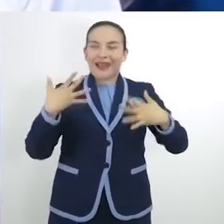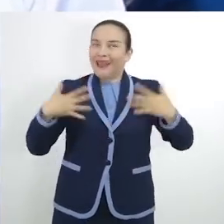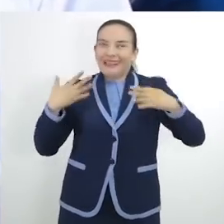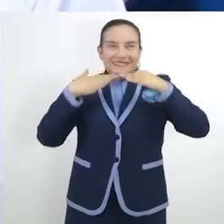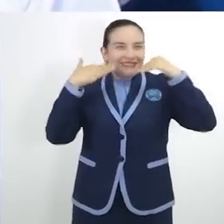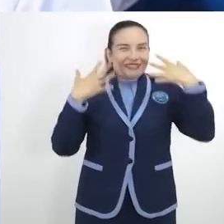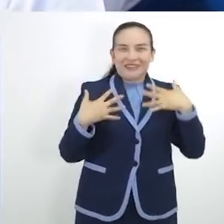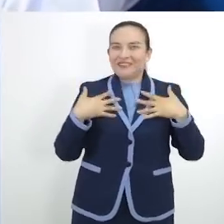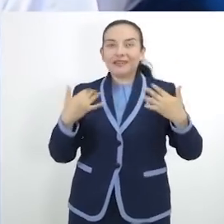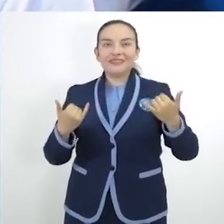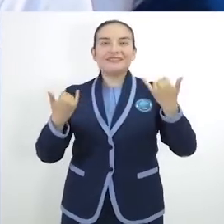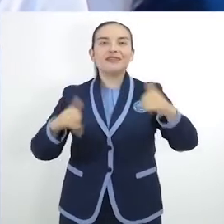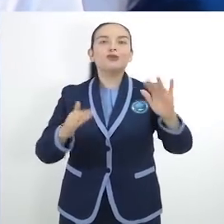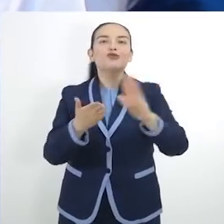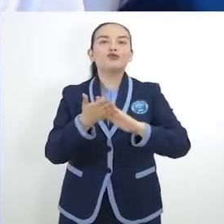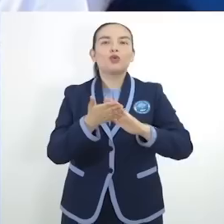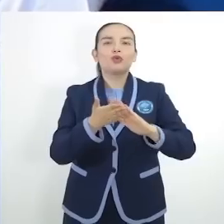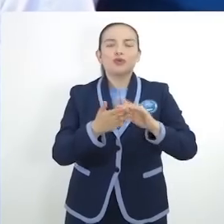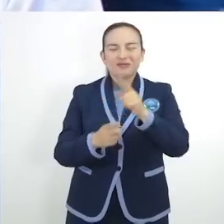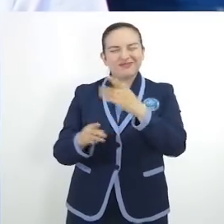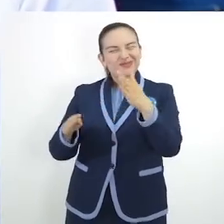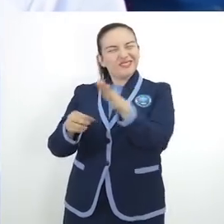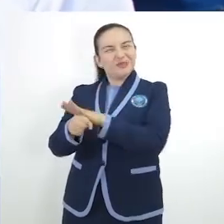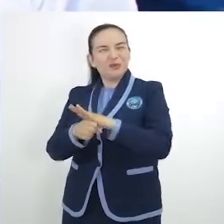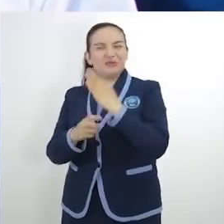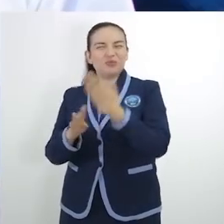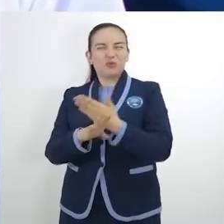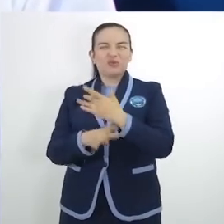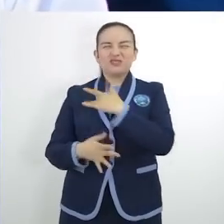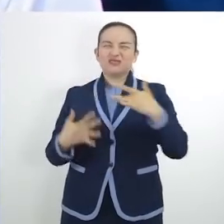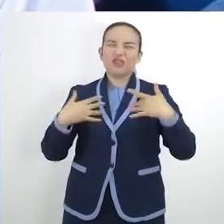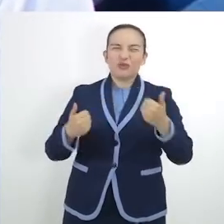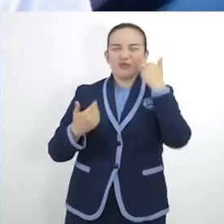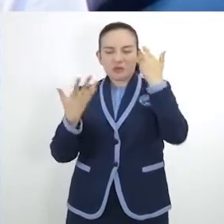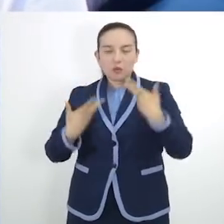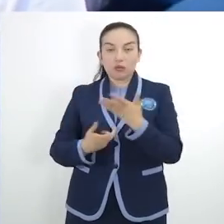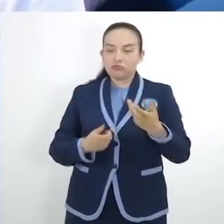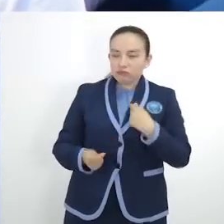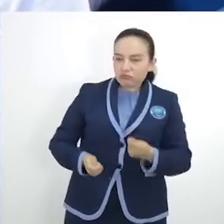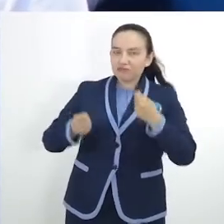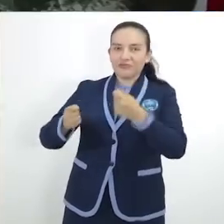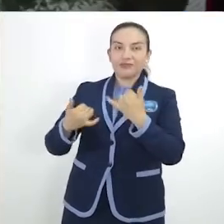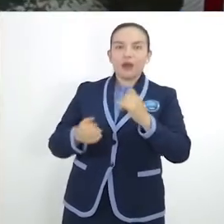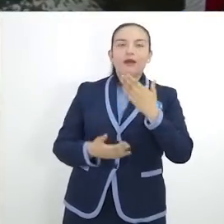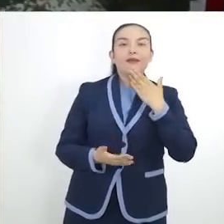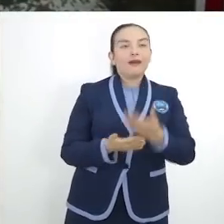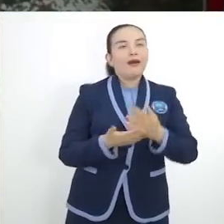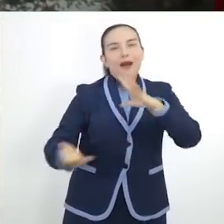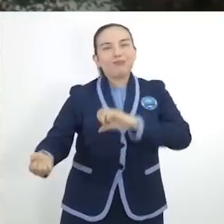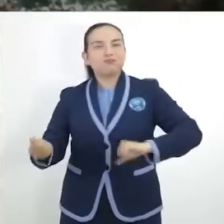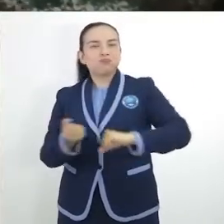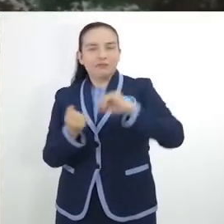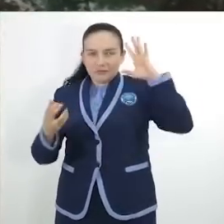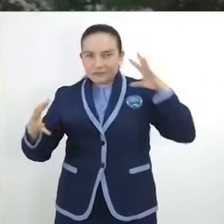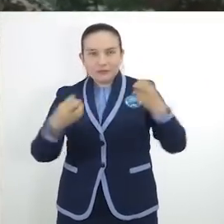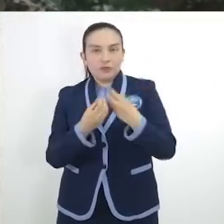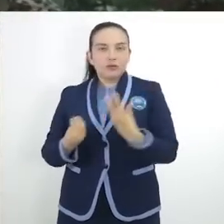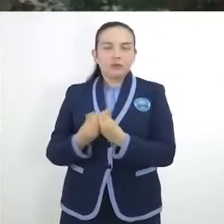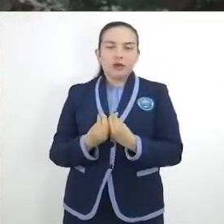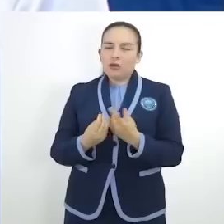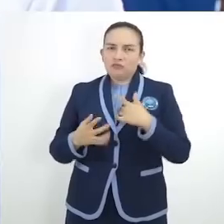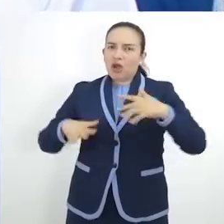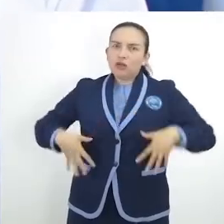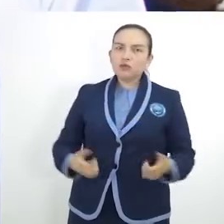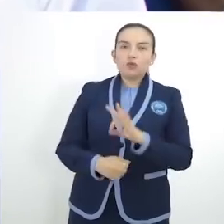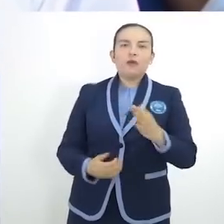sonrisa, en la solución de parte de sus problemas de salud, gracias a este apoyo mancomunado. Y no me